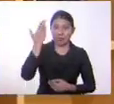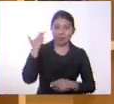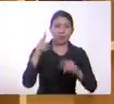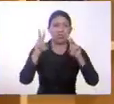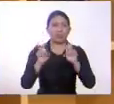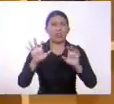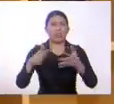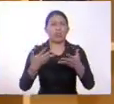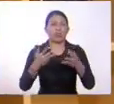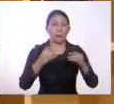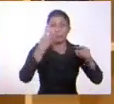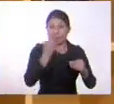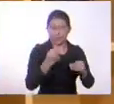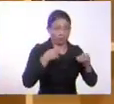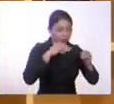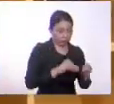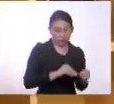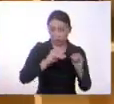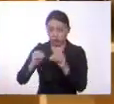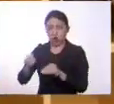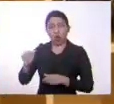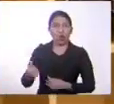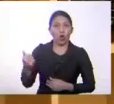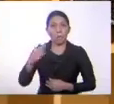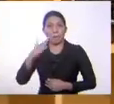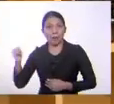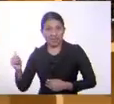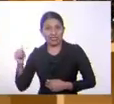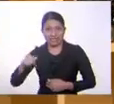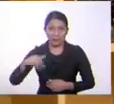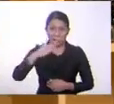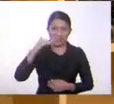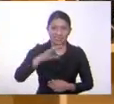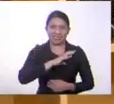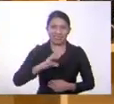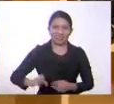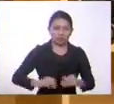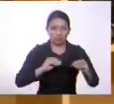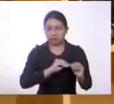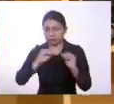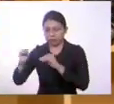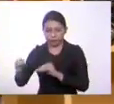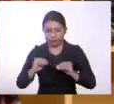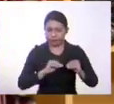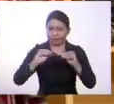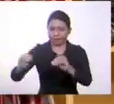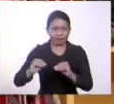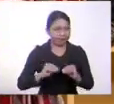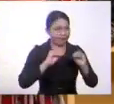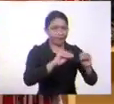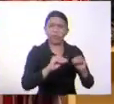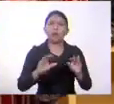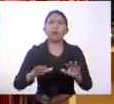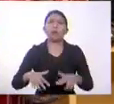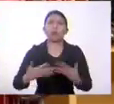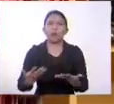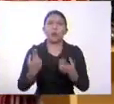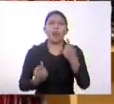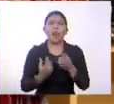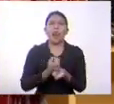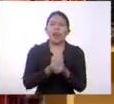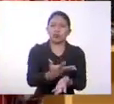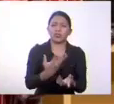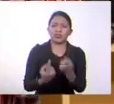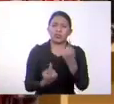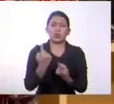acerca de los movimientos migratorios, ¿verdad? En El Salvador, de cómo se dieron, de cuáles fueron esos movimientos y de causa, ¿verdad?